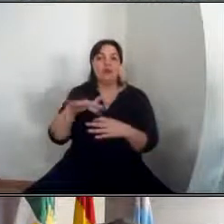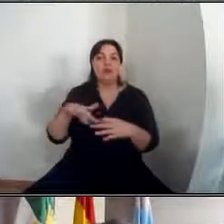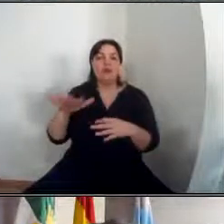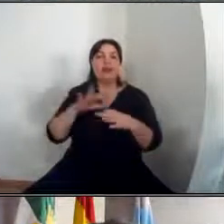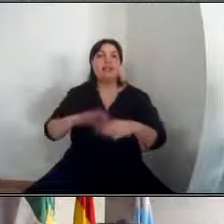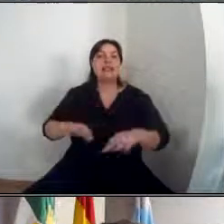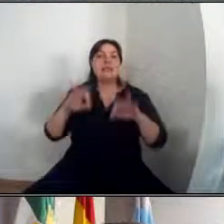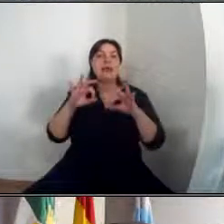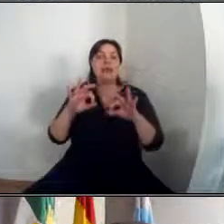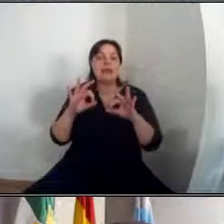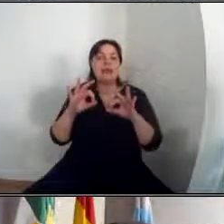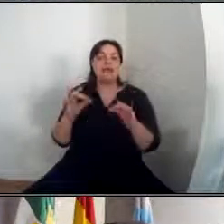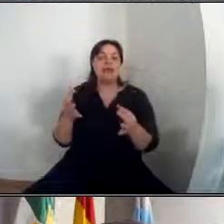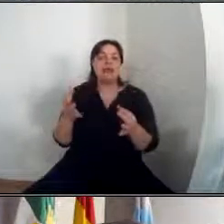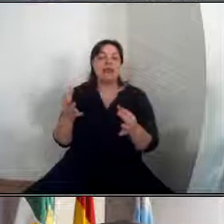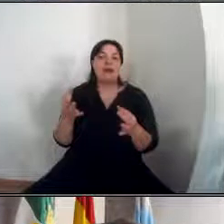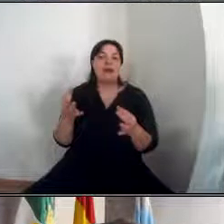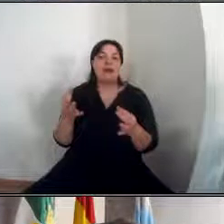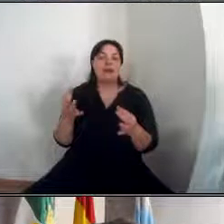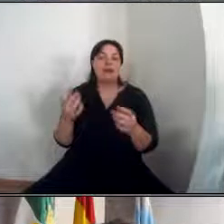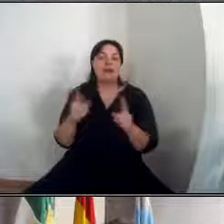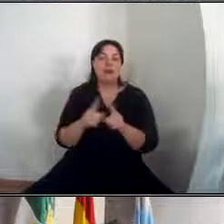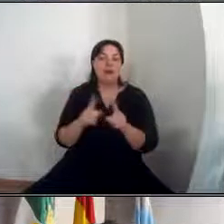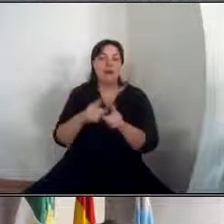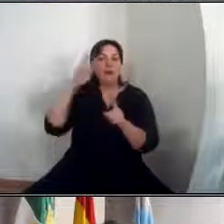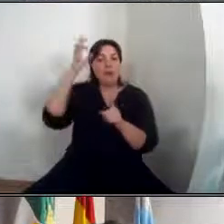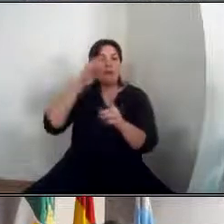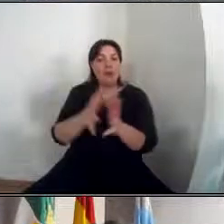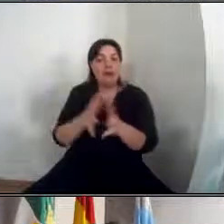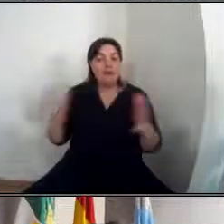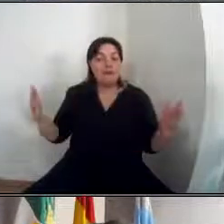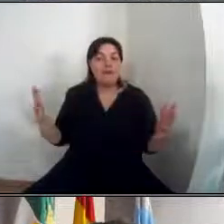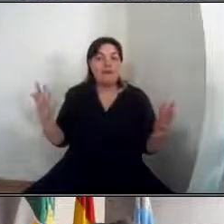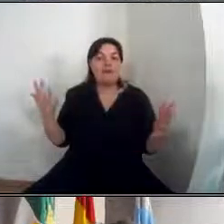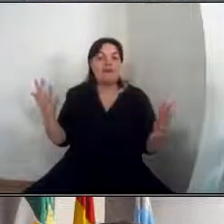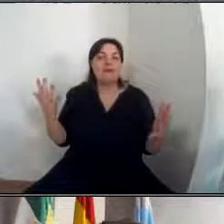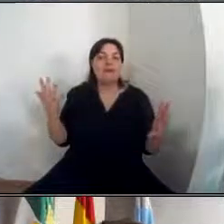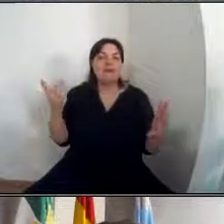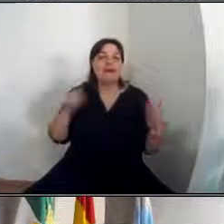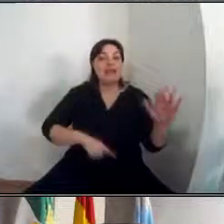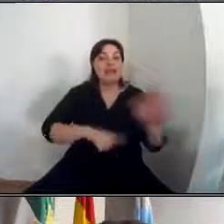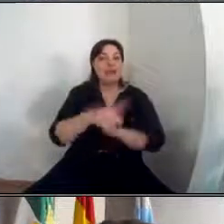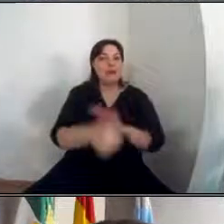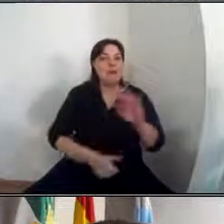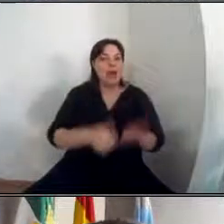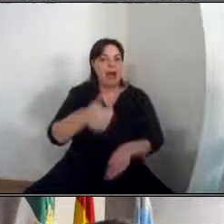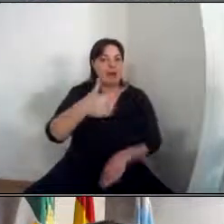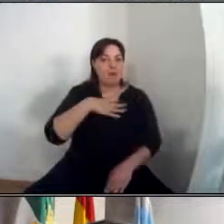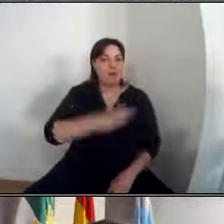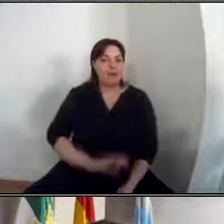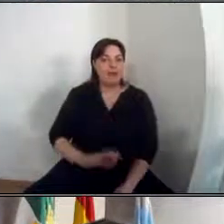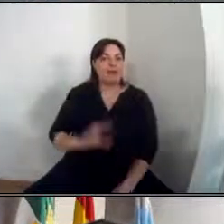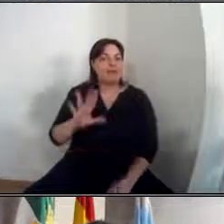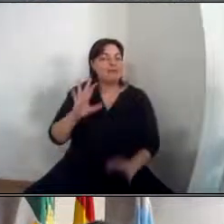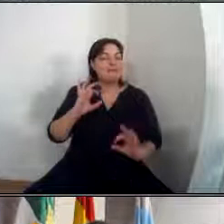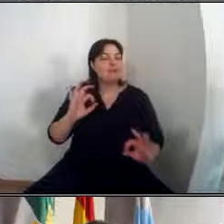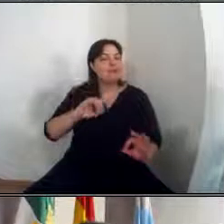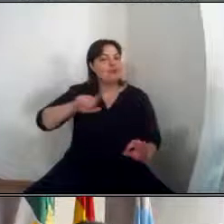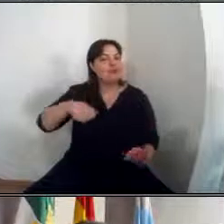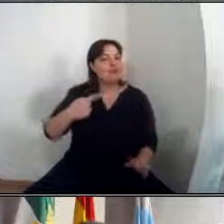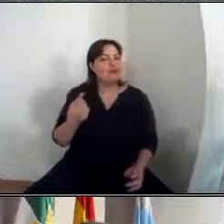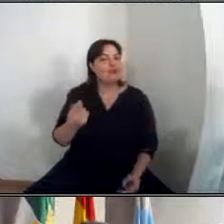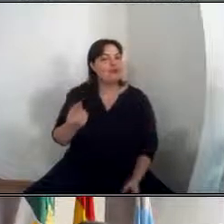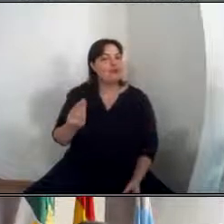consecuencia de que tuvieran municipios grandes, pudieran tener un mayor desarrollo. Y eso es precisamente lo que yo creo que